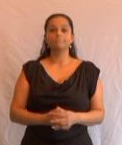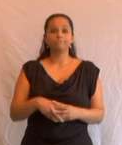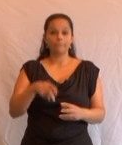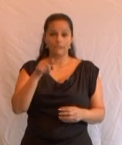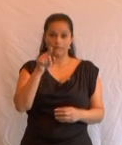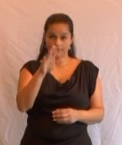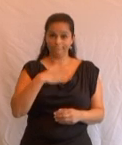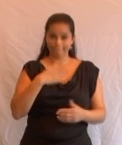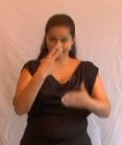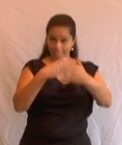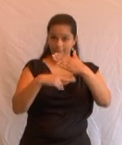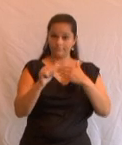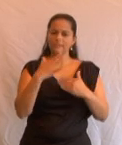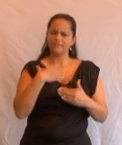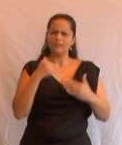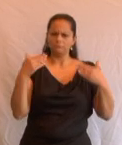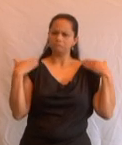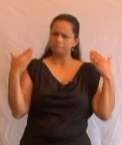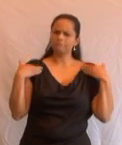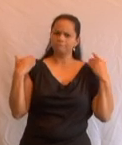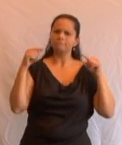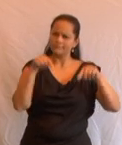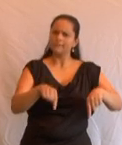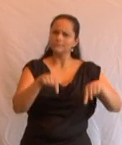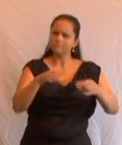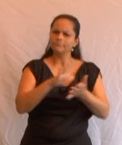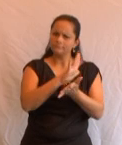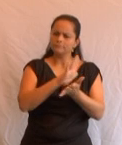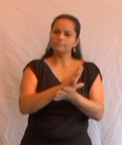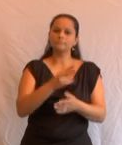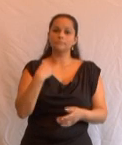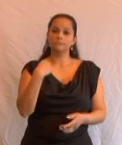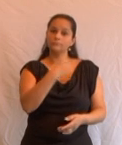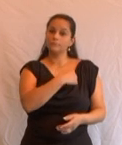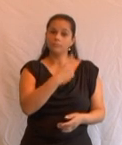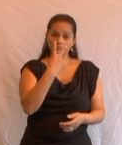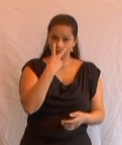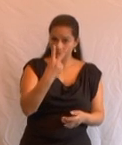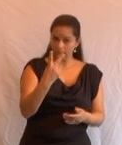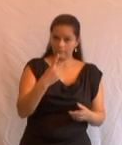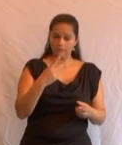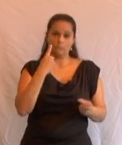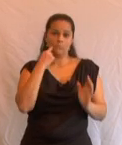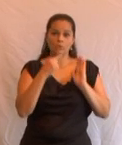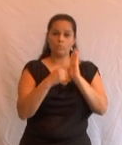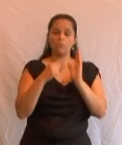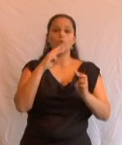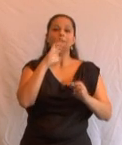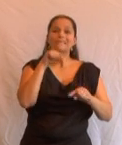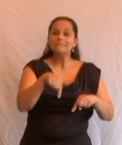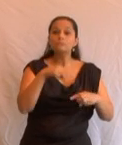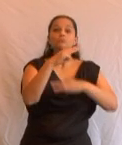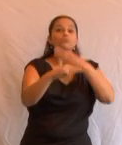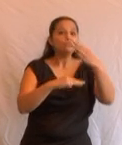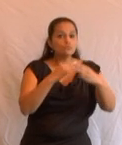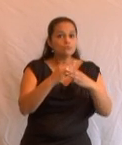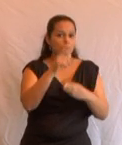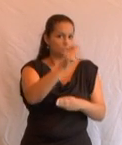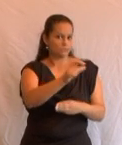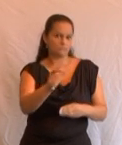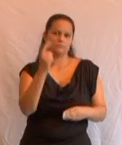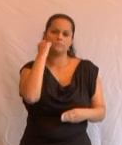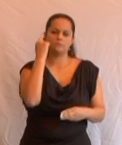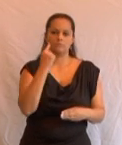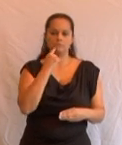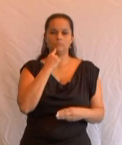Y ella está contenta, dice, aquí está, nosotros vemos, está en el mundo de ella. Este es mi mundo, dice.